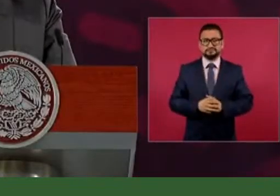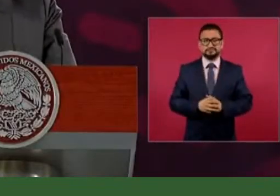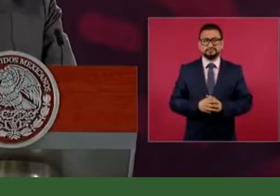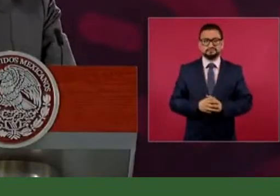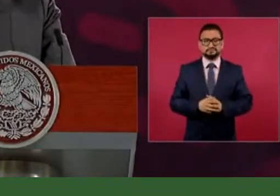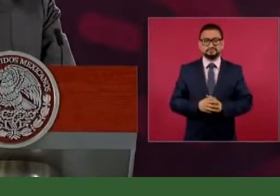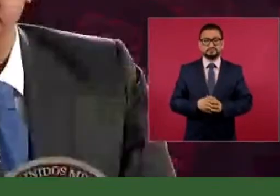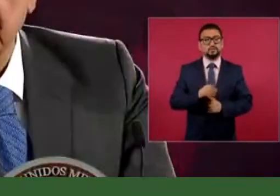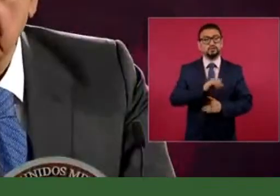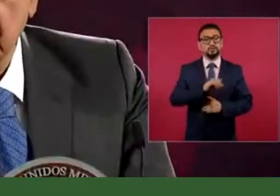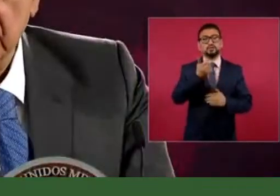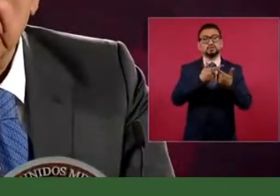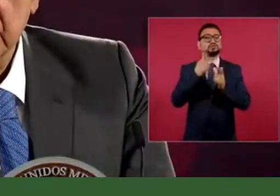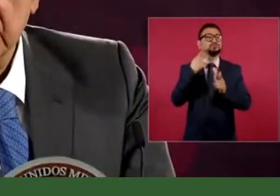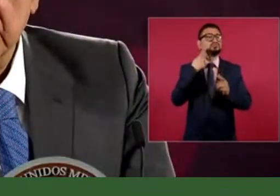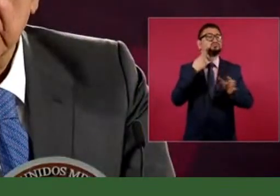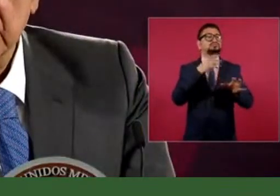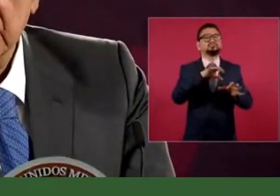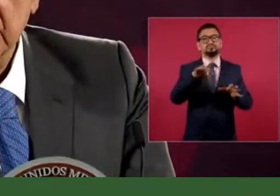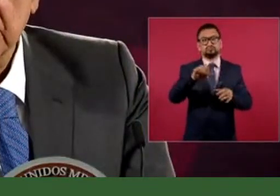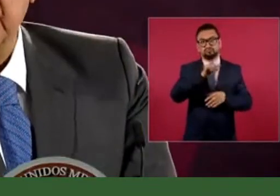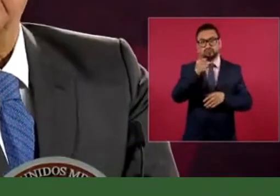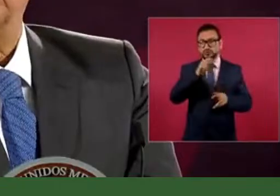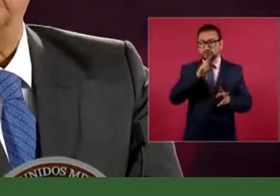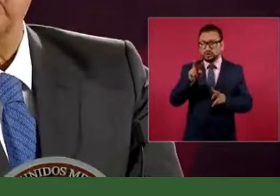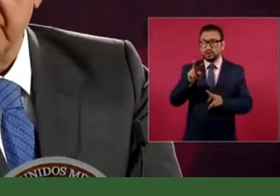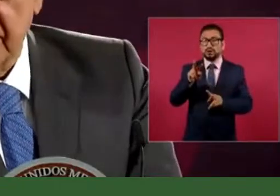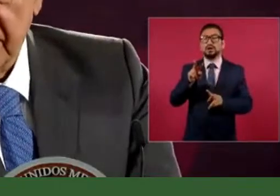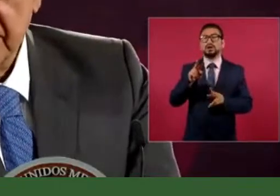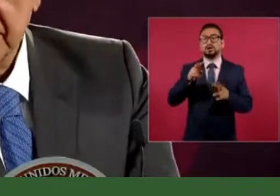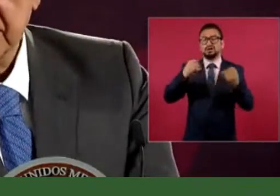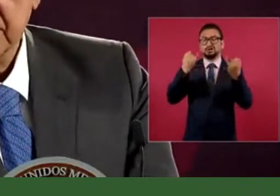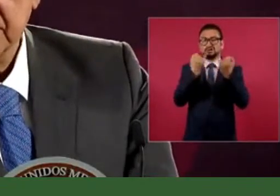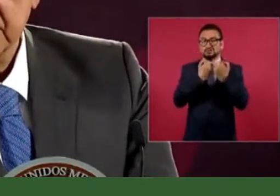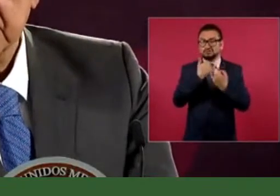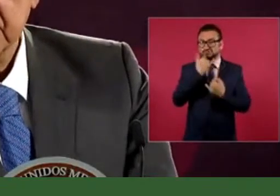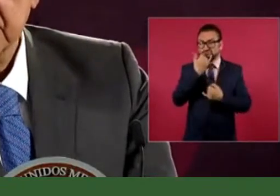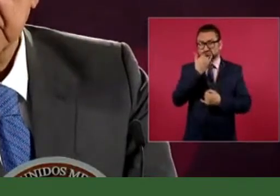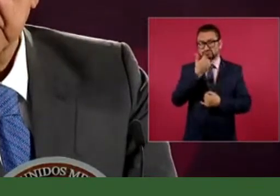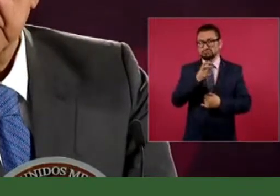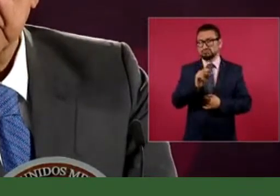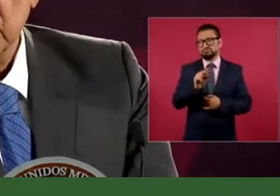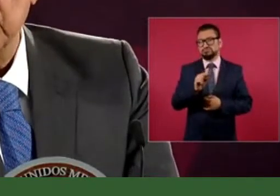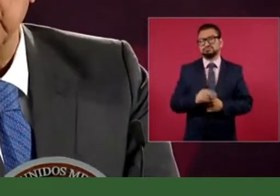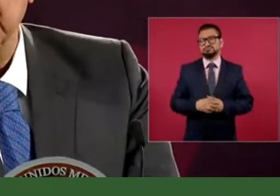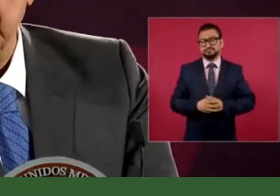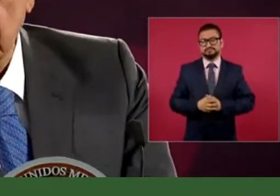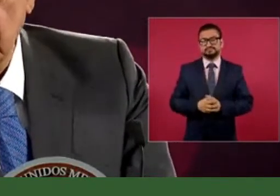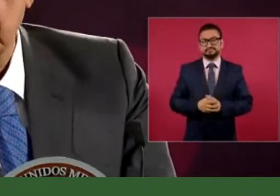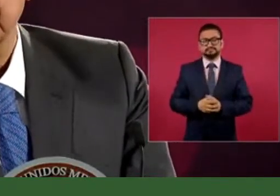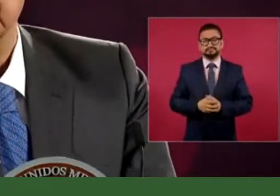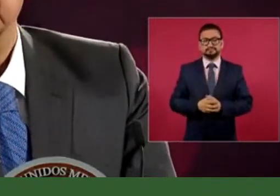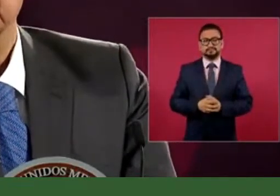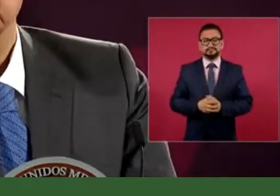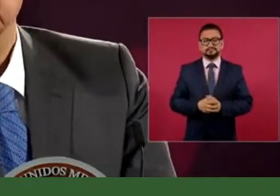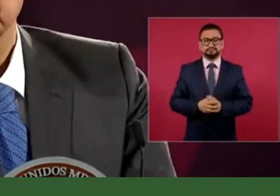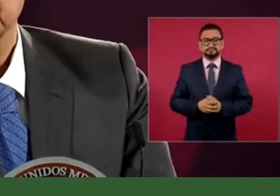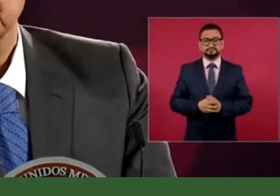a otros partidos para no cometer los mismos errores